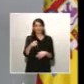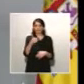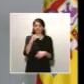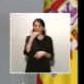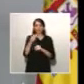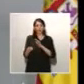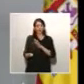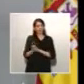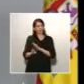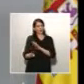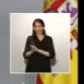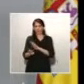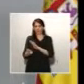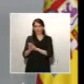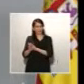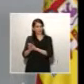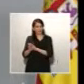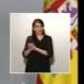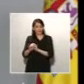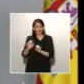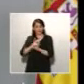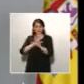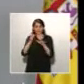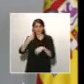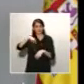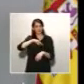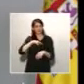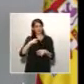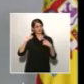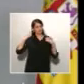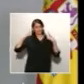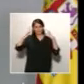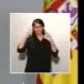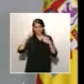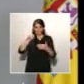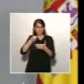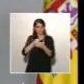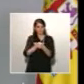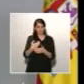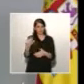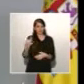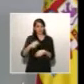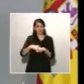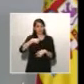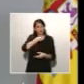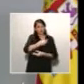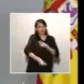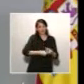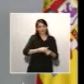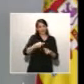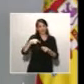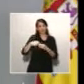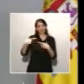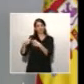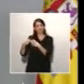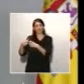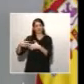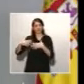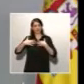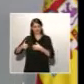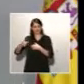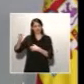que, desde luego, requiere de todo nuestro esfuerzo y así lo estamos realizando junto con el sector y junto con los profesionales.